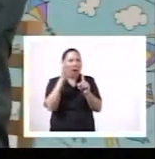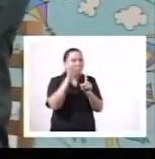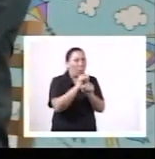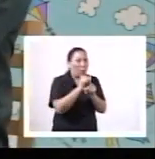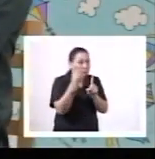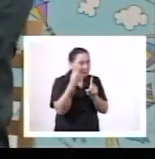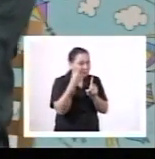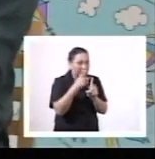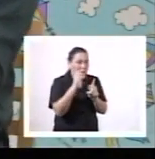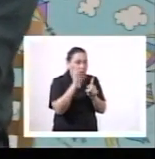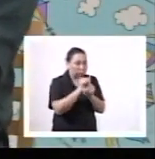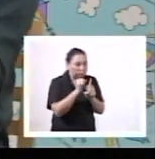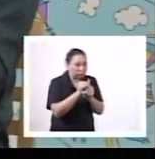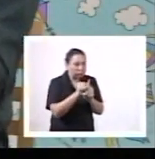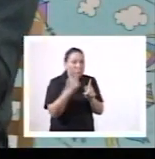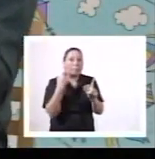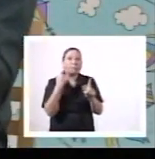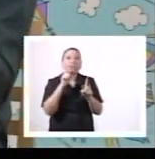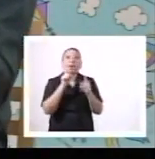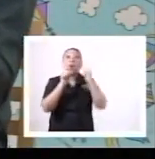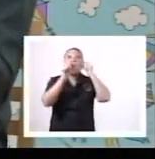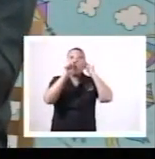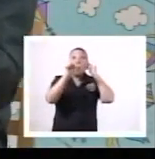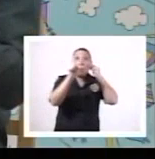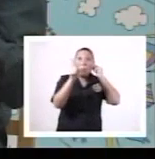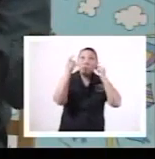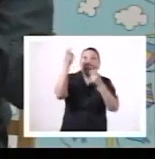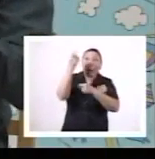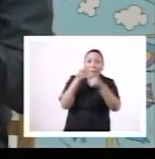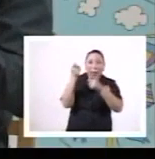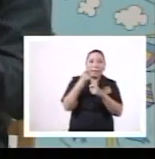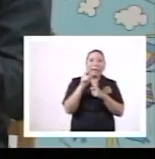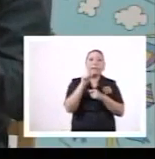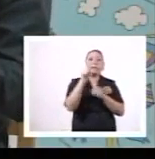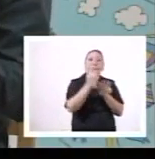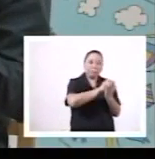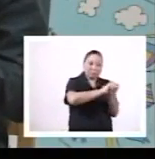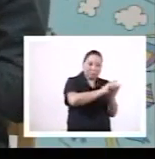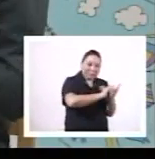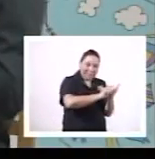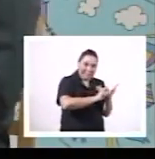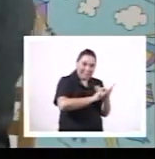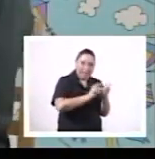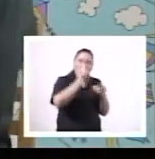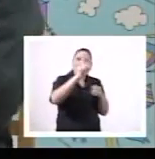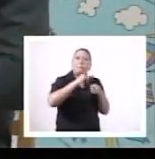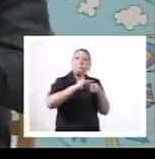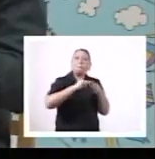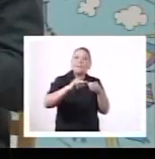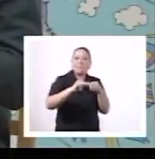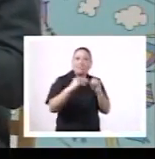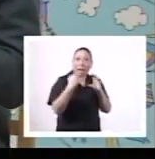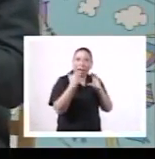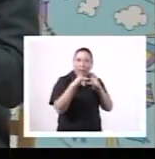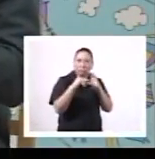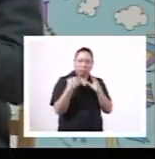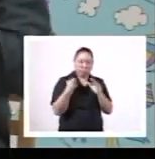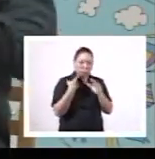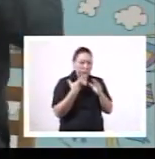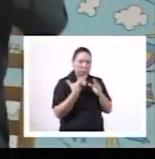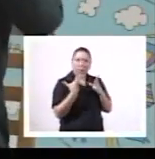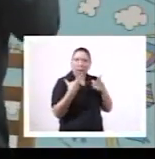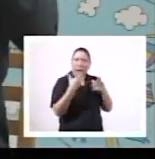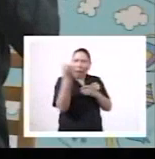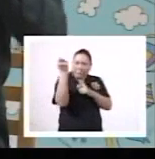barrilete tenía escrito un mensaje. La gente escribía mensajes en los barriletes y cuando los elevaba hacia el